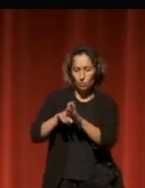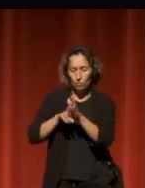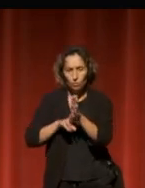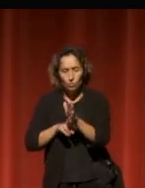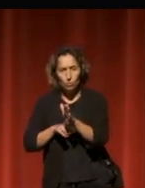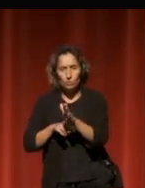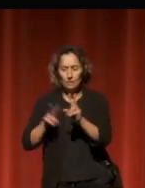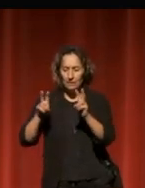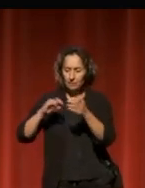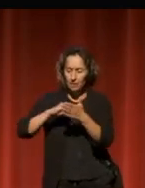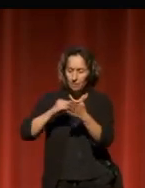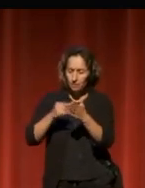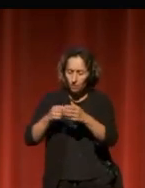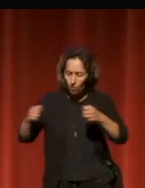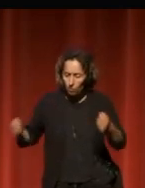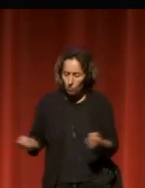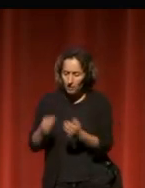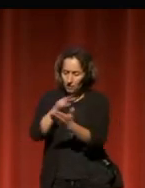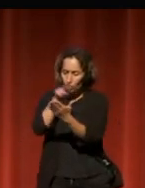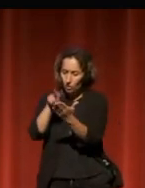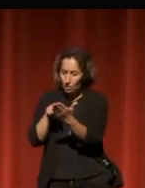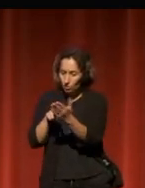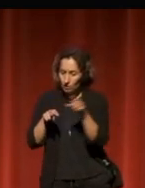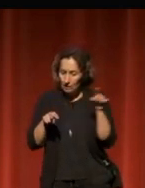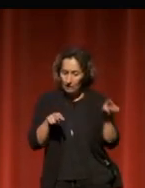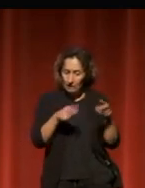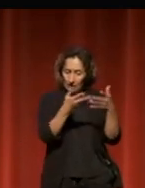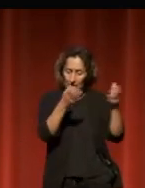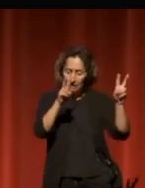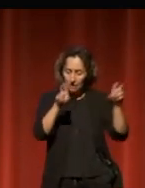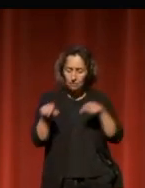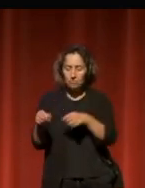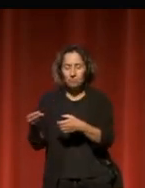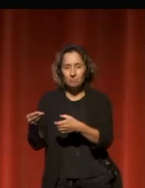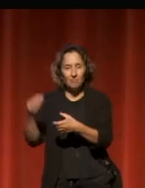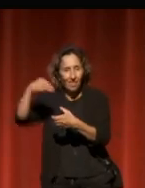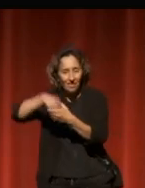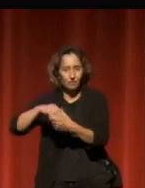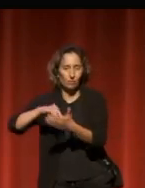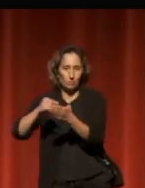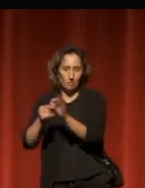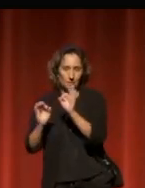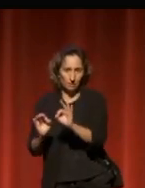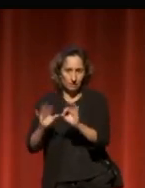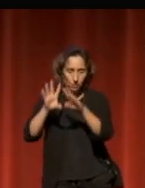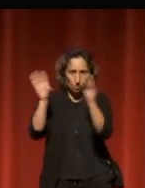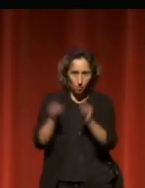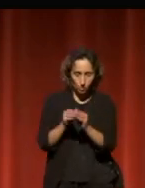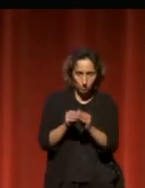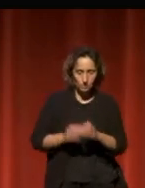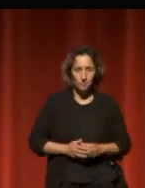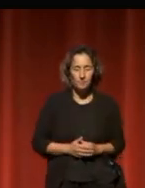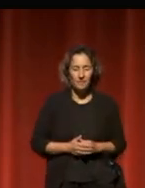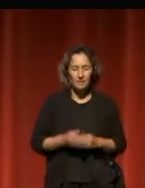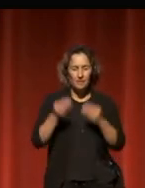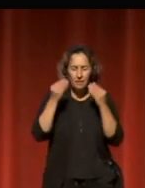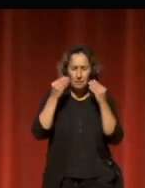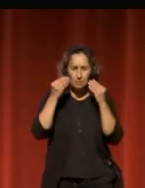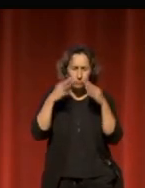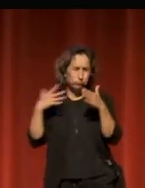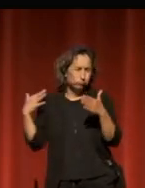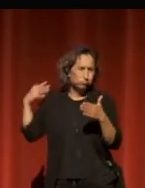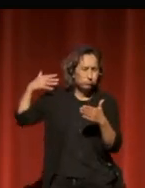materia de bibliotecas y fomento de la lectura, ¿no? Bueno, por hacer un poco de historia, han pasado ya muchos años desde las